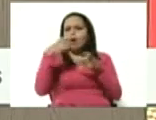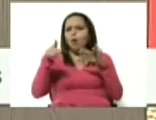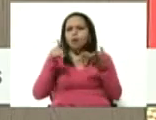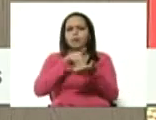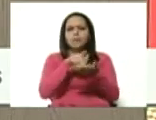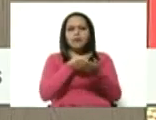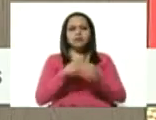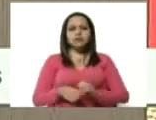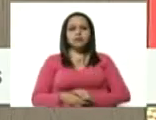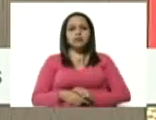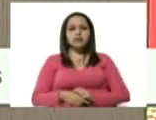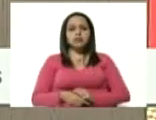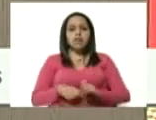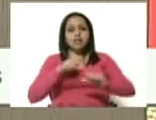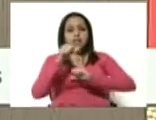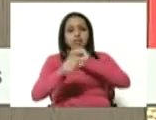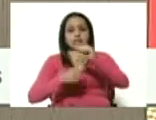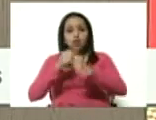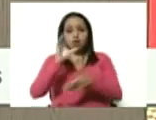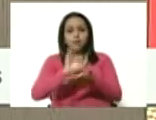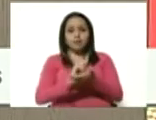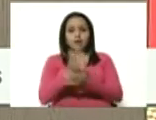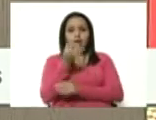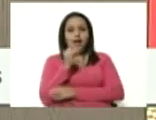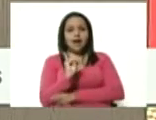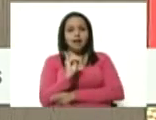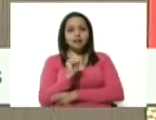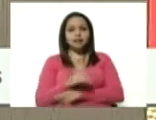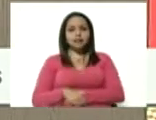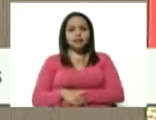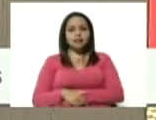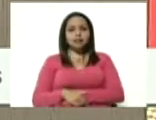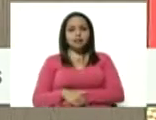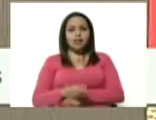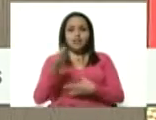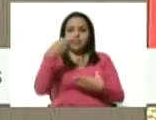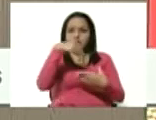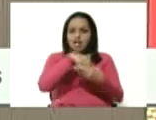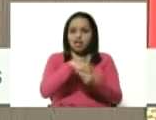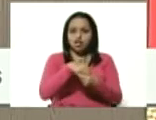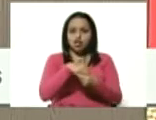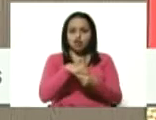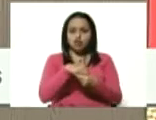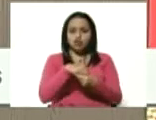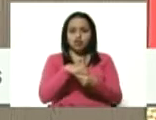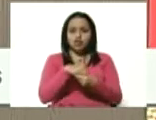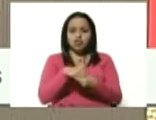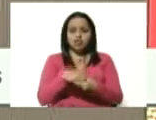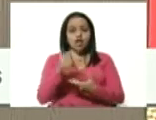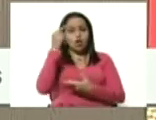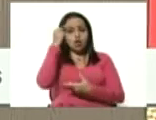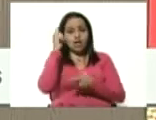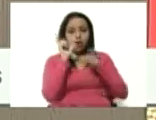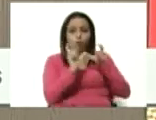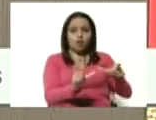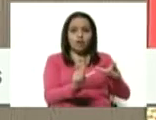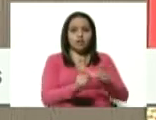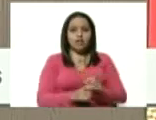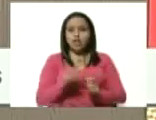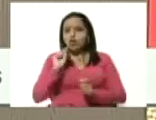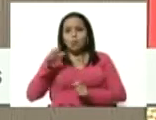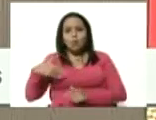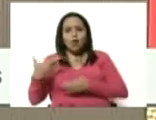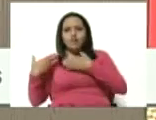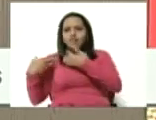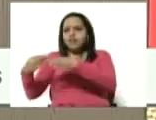por eso que el distrito capital está exceptuado de sumarse a los 7 días de flexibilización que han